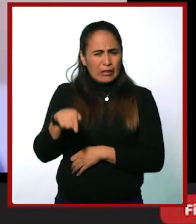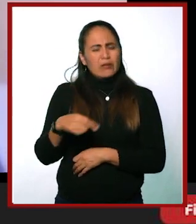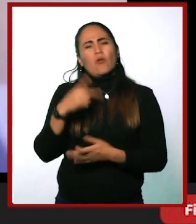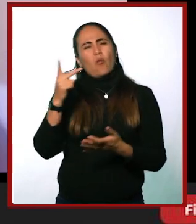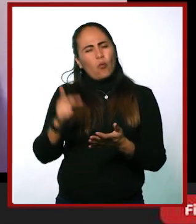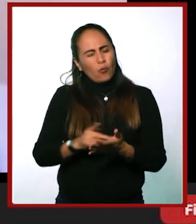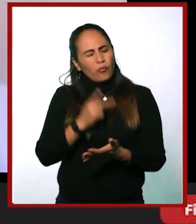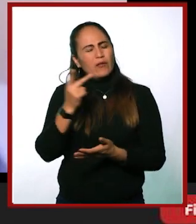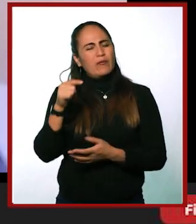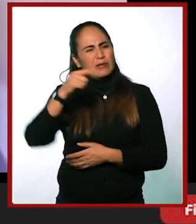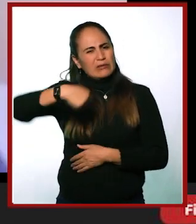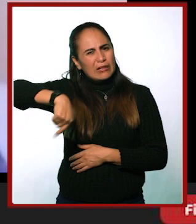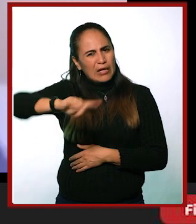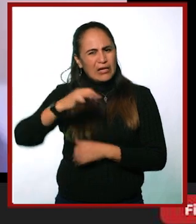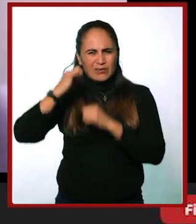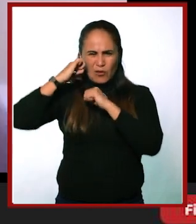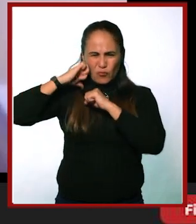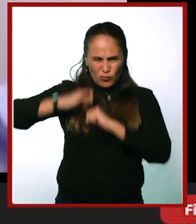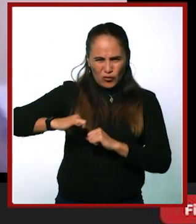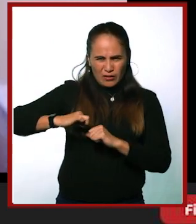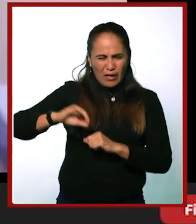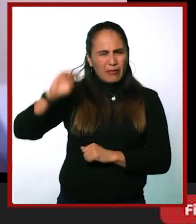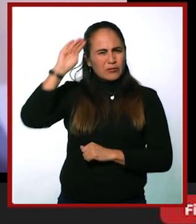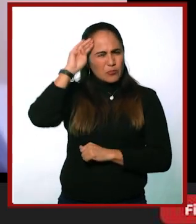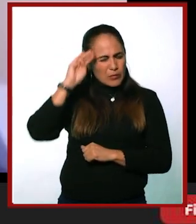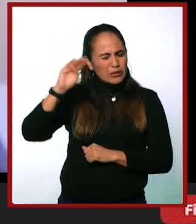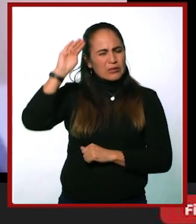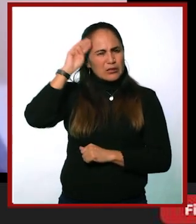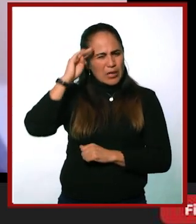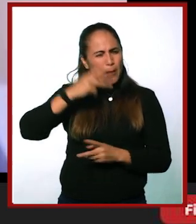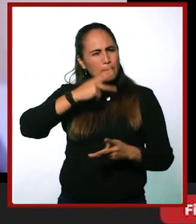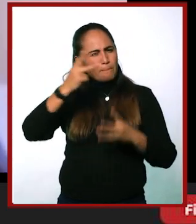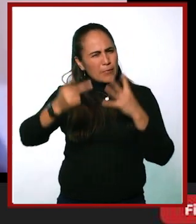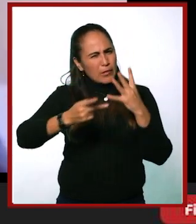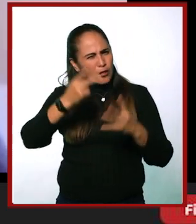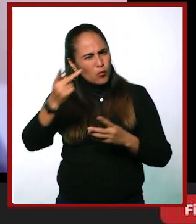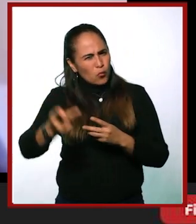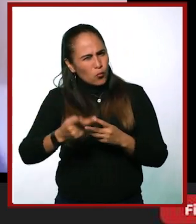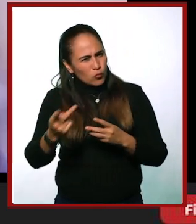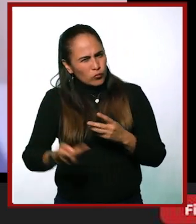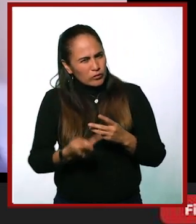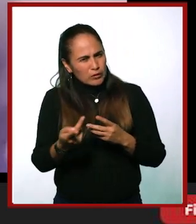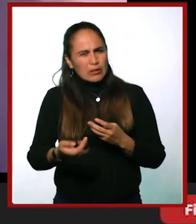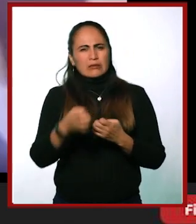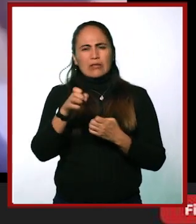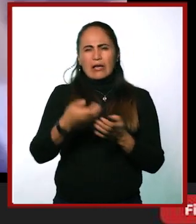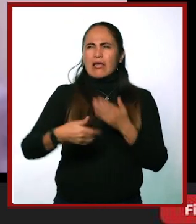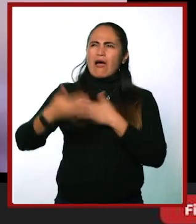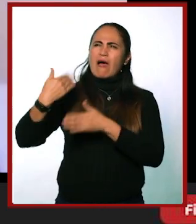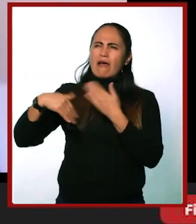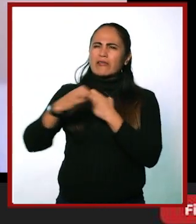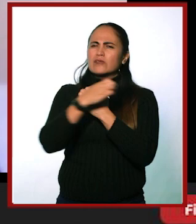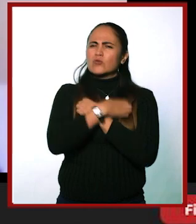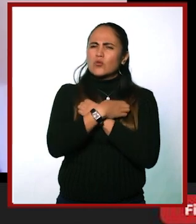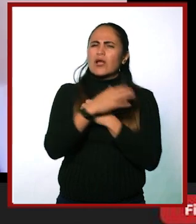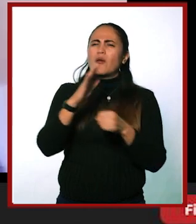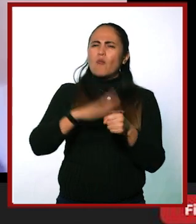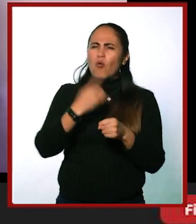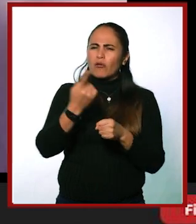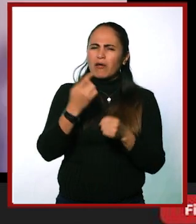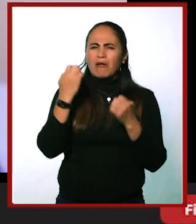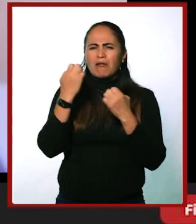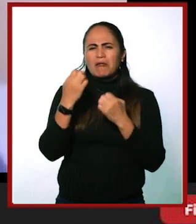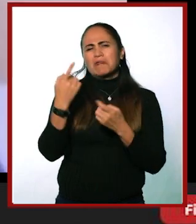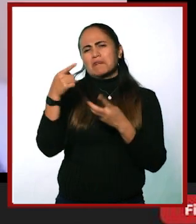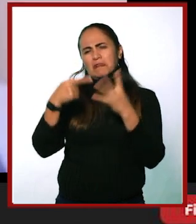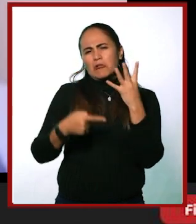primero, replantearse las preguntas que orientaron a la escuela y a la educación en el pasado. Yo creo que ya